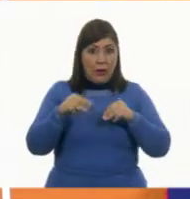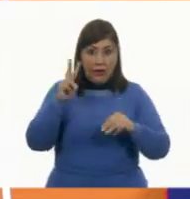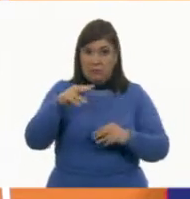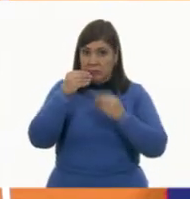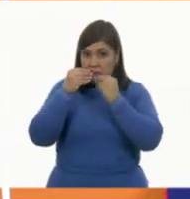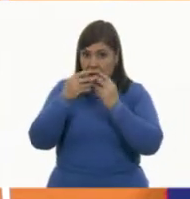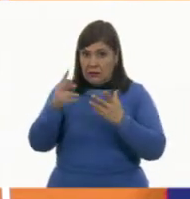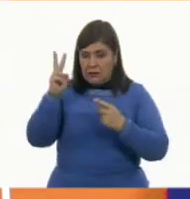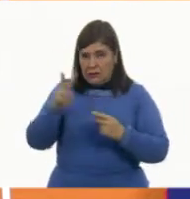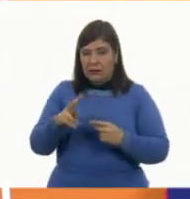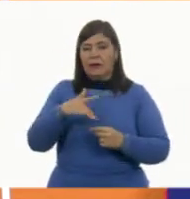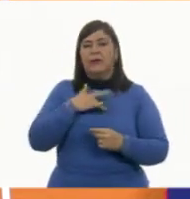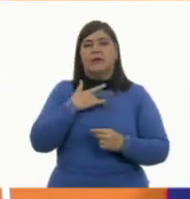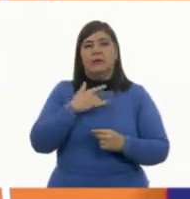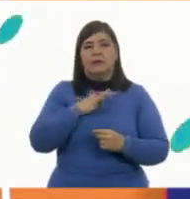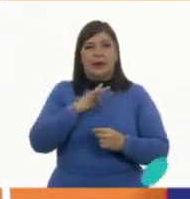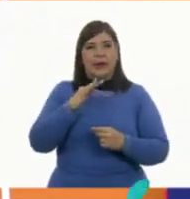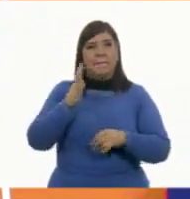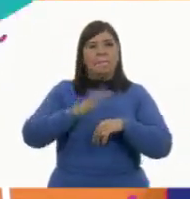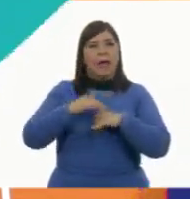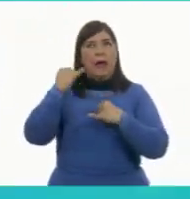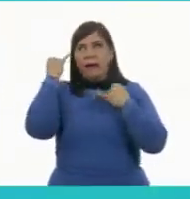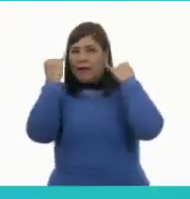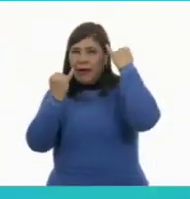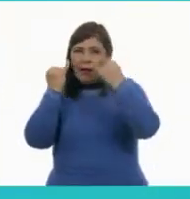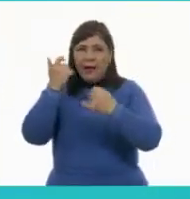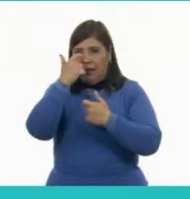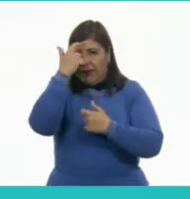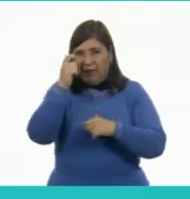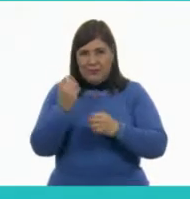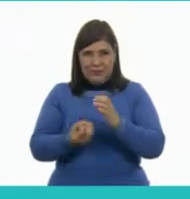y nos va a ayudar a aumentar nuestra creatividad. Vamos con ella.